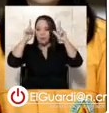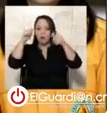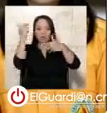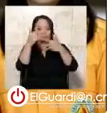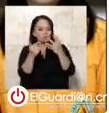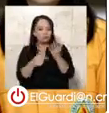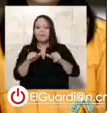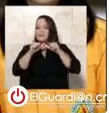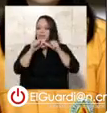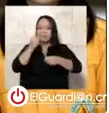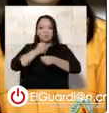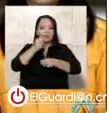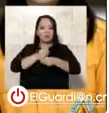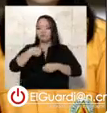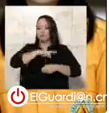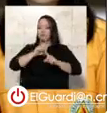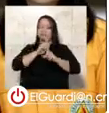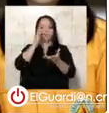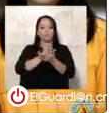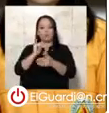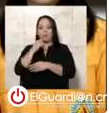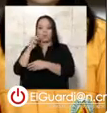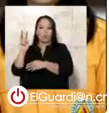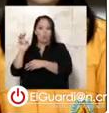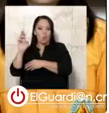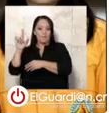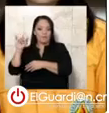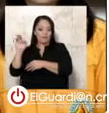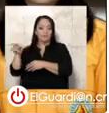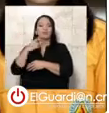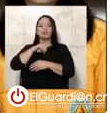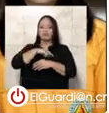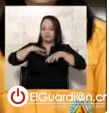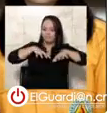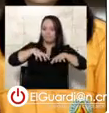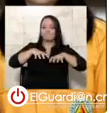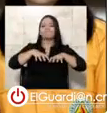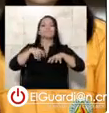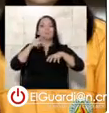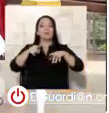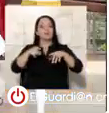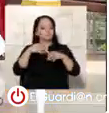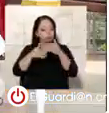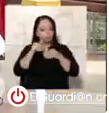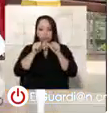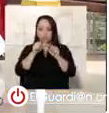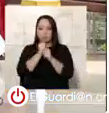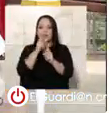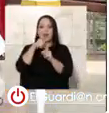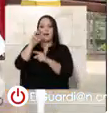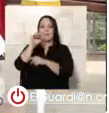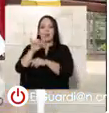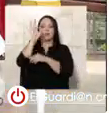presidente, seguimos trabajando, tal y como lo decía don Welber. Esta es una acción que nos va a llevar hasta mayo del